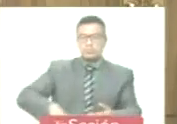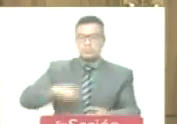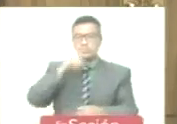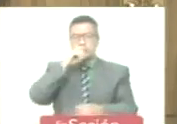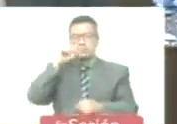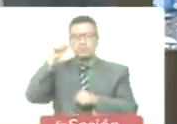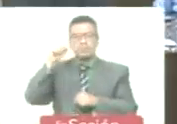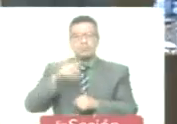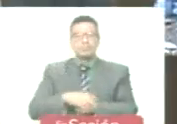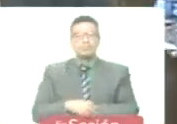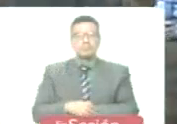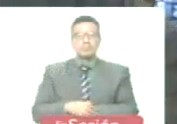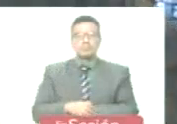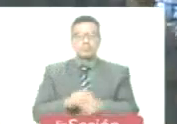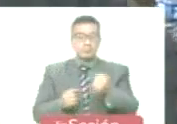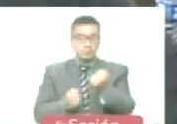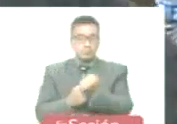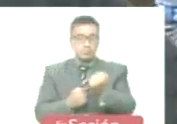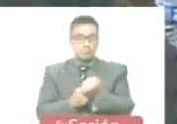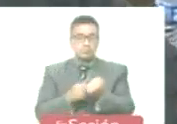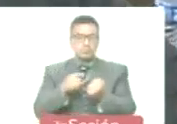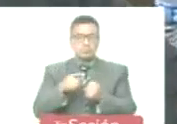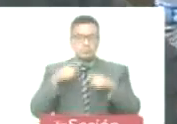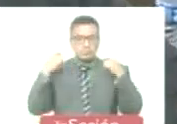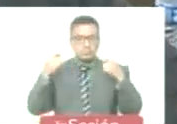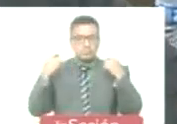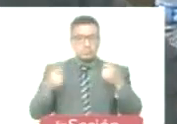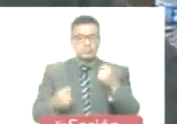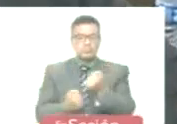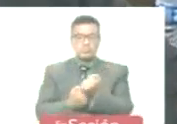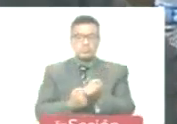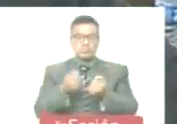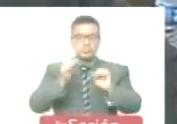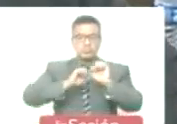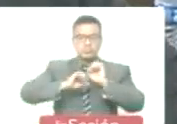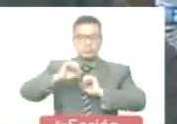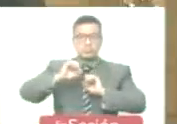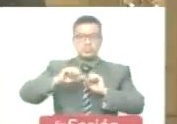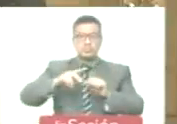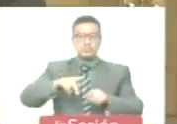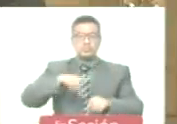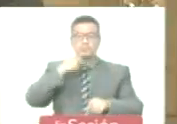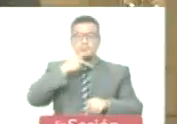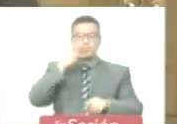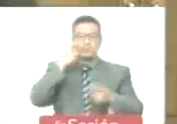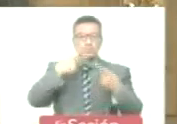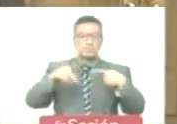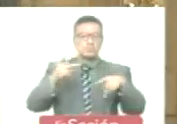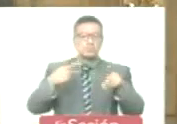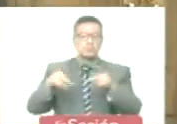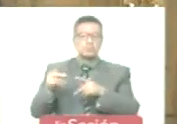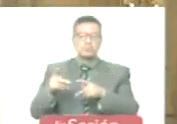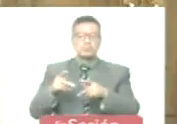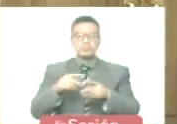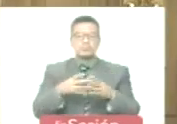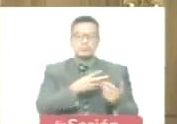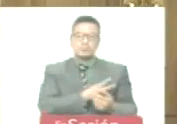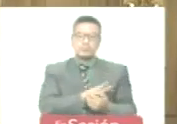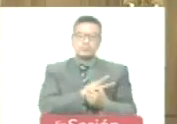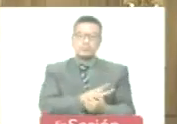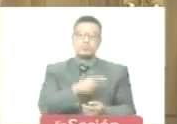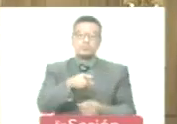Maduro, respalda, promueve, defiende las políticas públicas en materia de lactancia